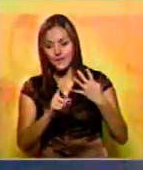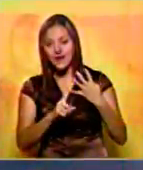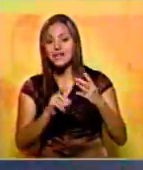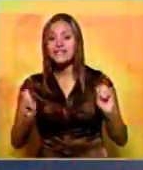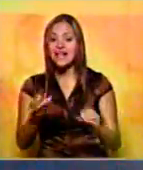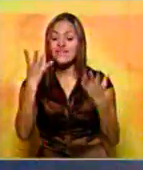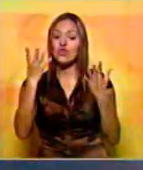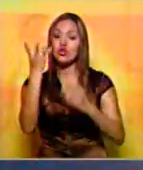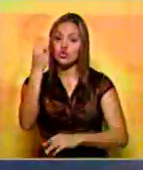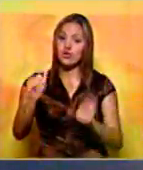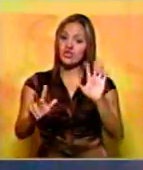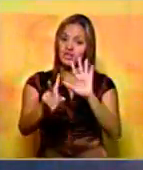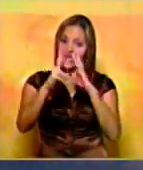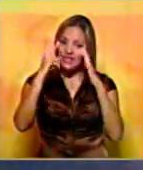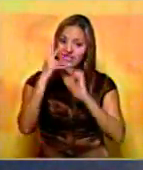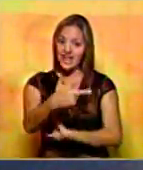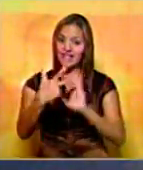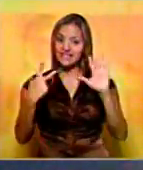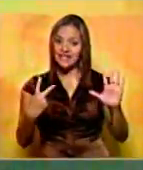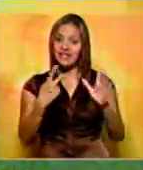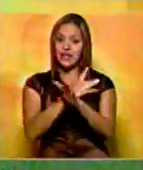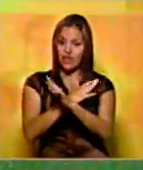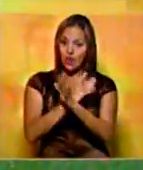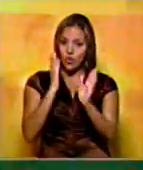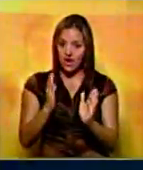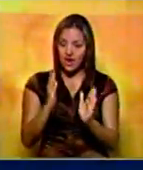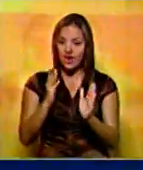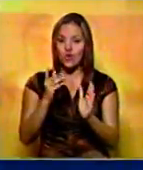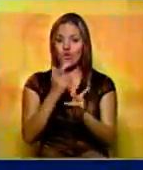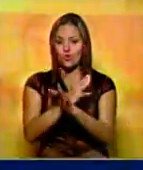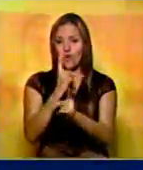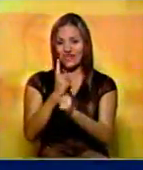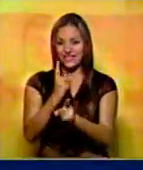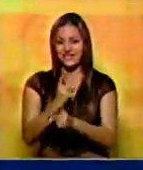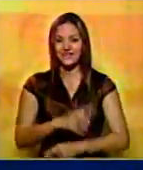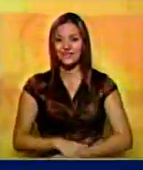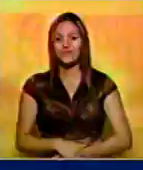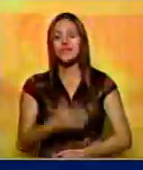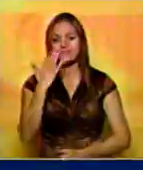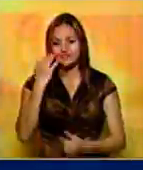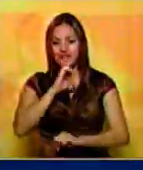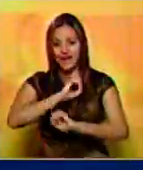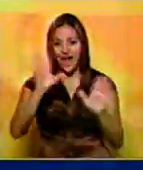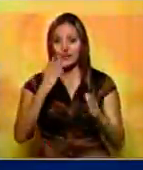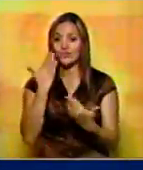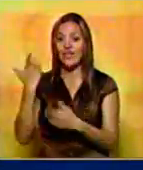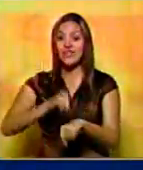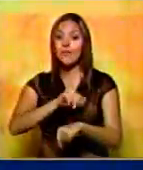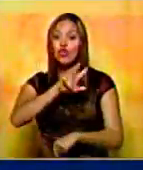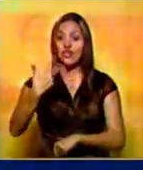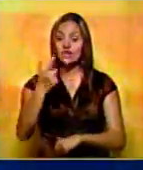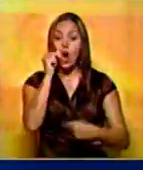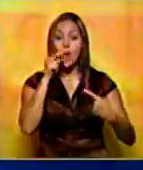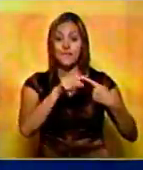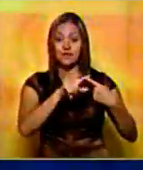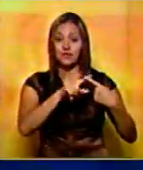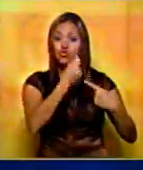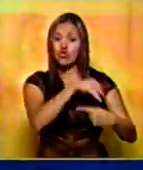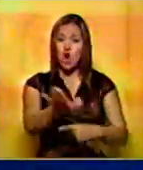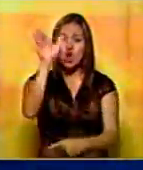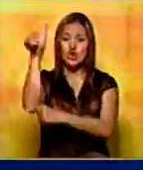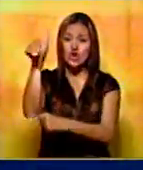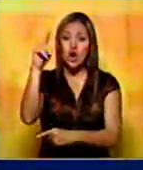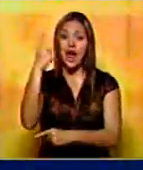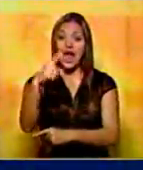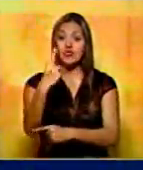choque 37. Iniciamos nuestro recorrido en el City Field con el duelo entre San Francisco y Nueva York. Tercer inning y Gregor Blanco la saca de jonrón con